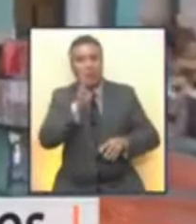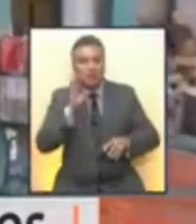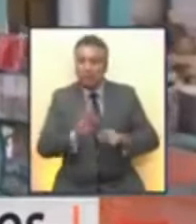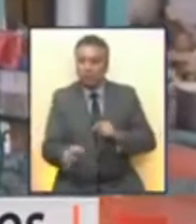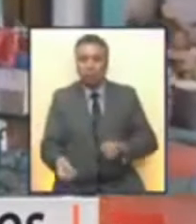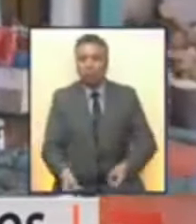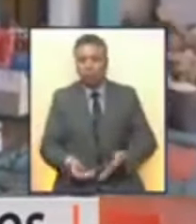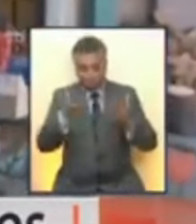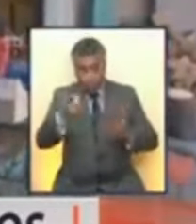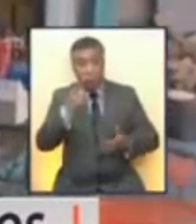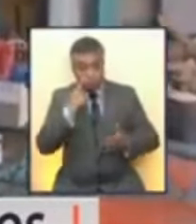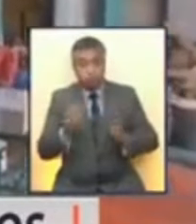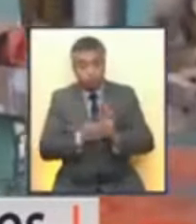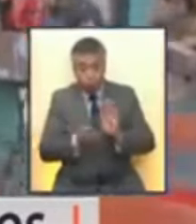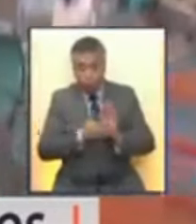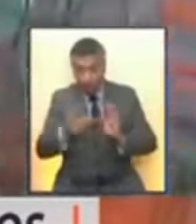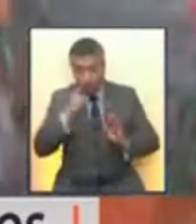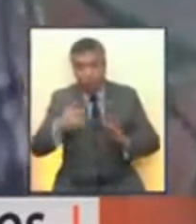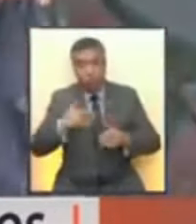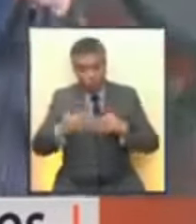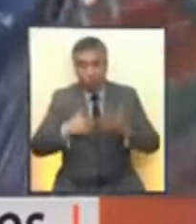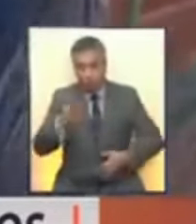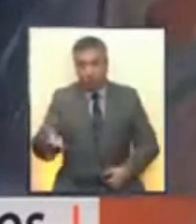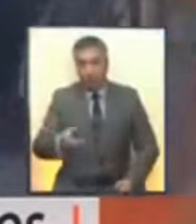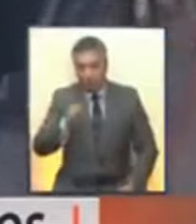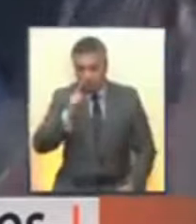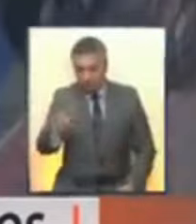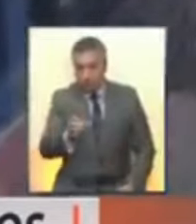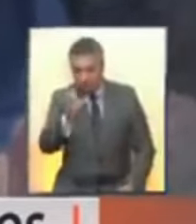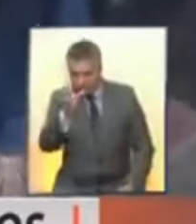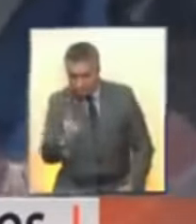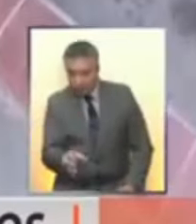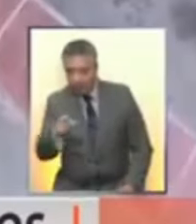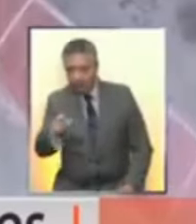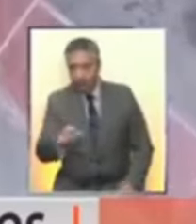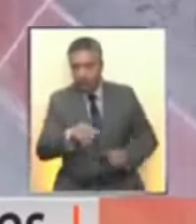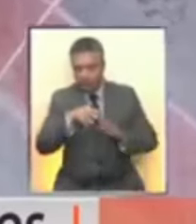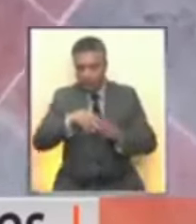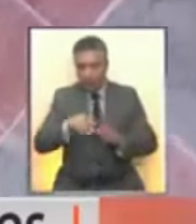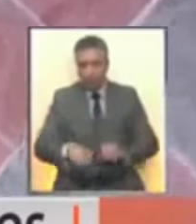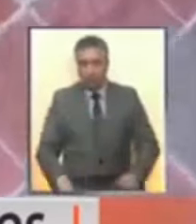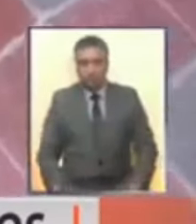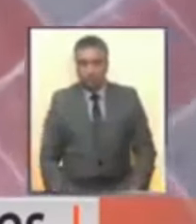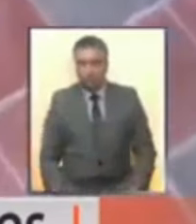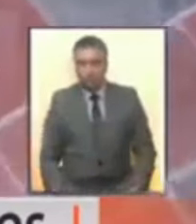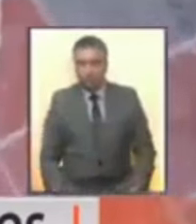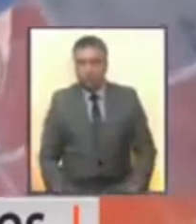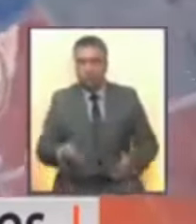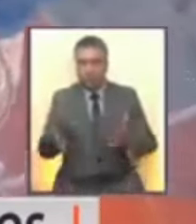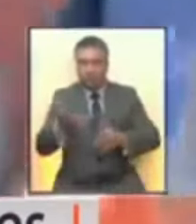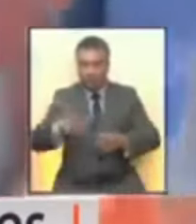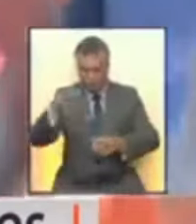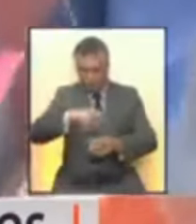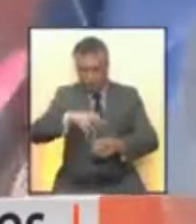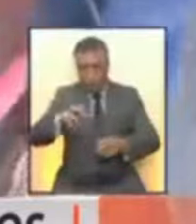hacer la prueba. Rápido. Vamos a hacer la prueba. Si funciona. A ver. Instalar nuestro probabilico armado y